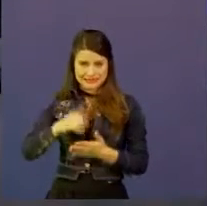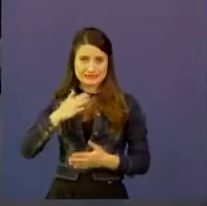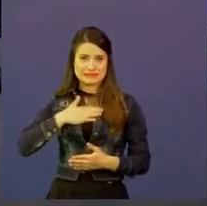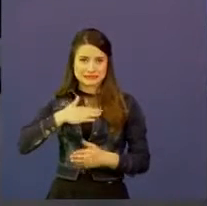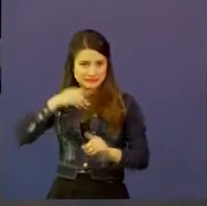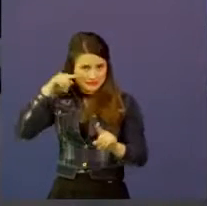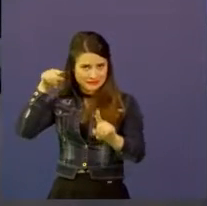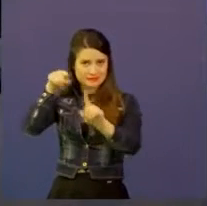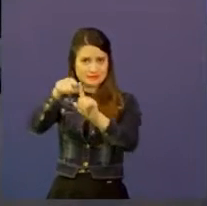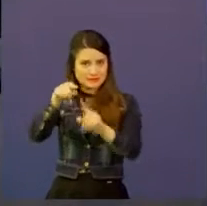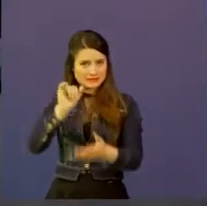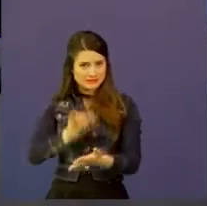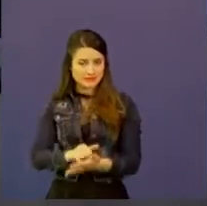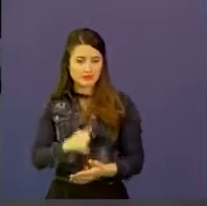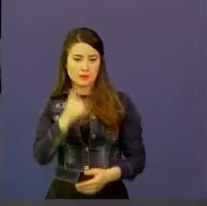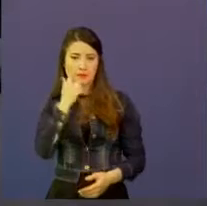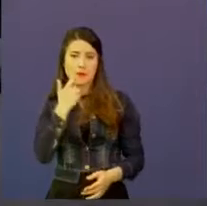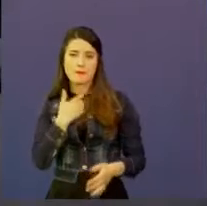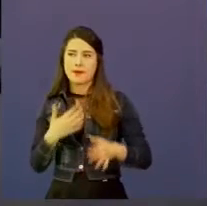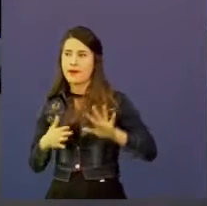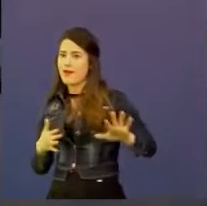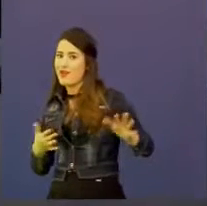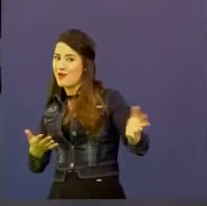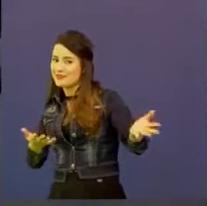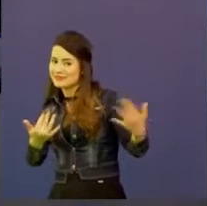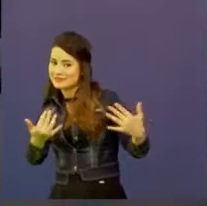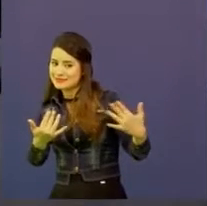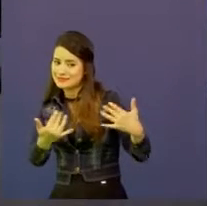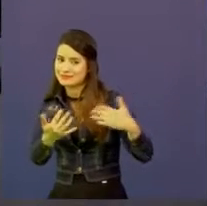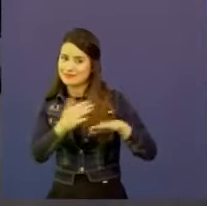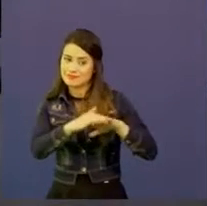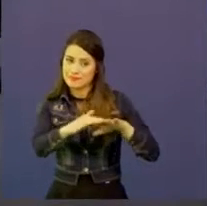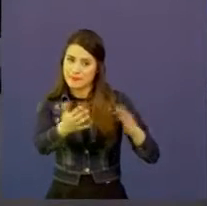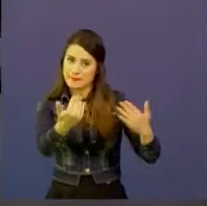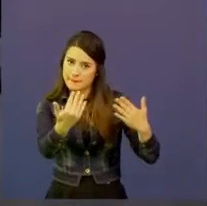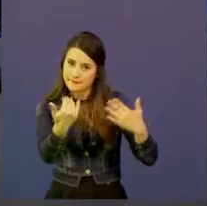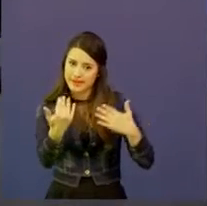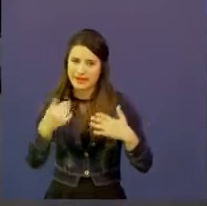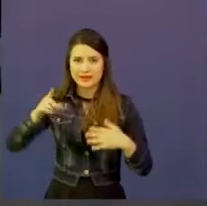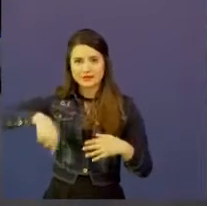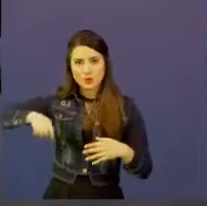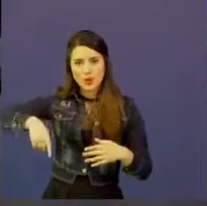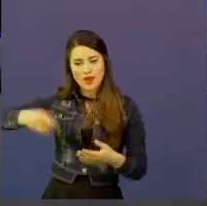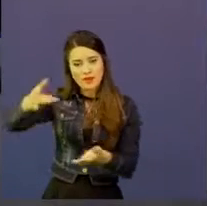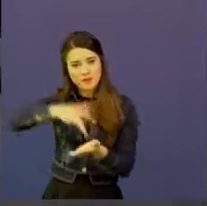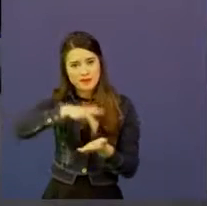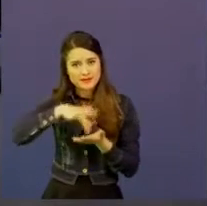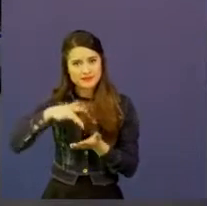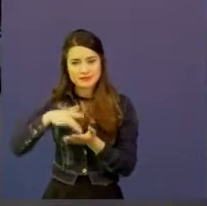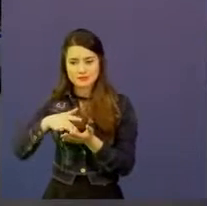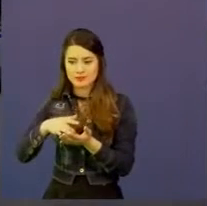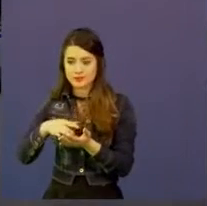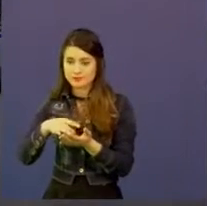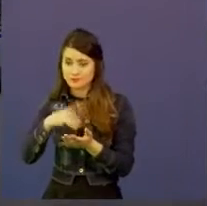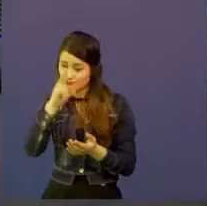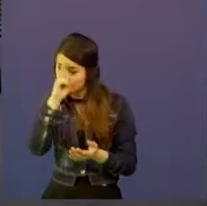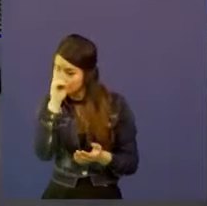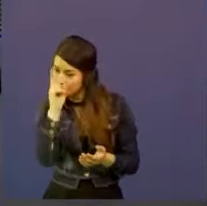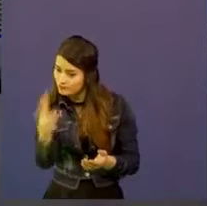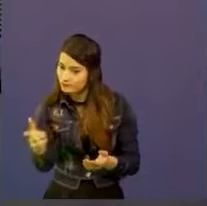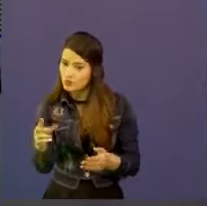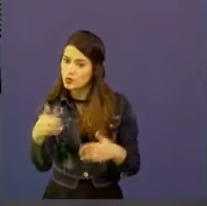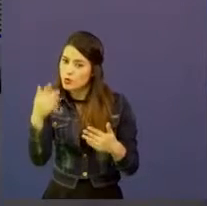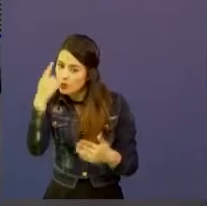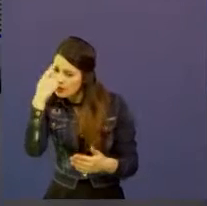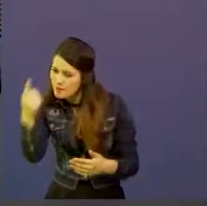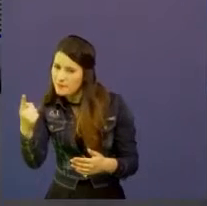es cómo involucramos a los padres de familia en la escuela y los volvemos súper importantes para que ellos también puedan tomar decisiones